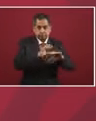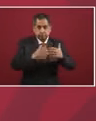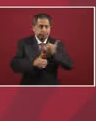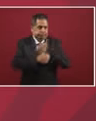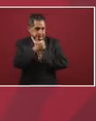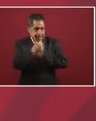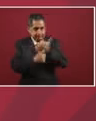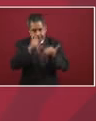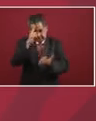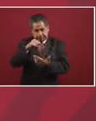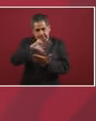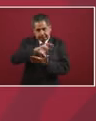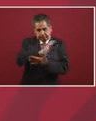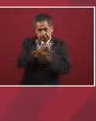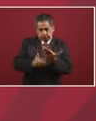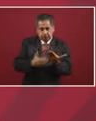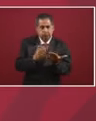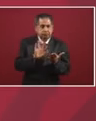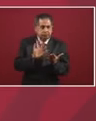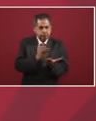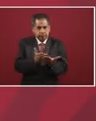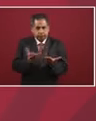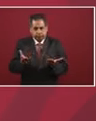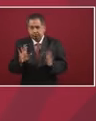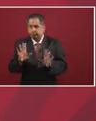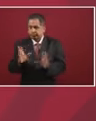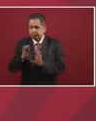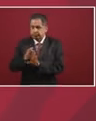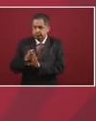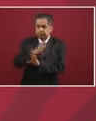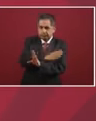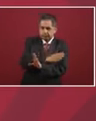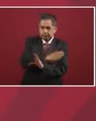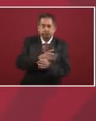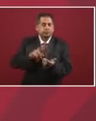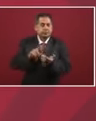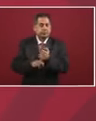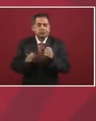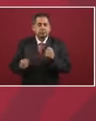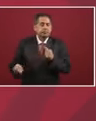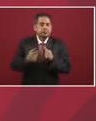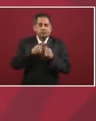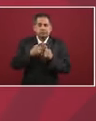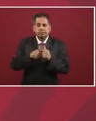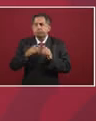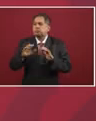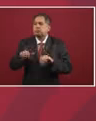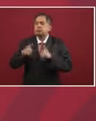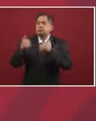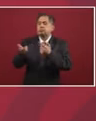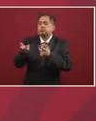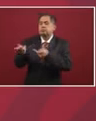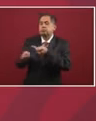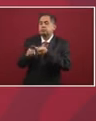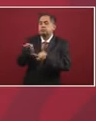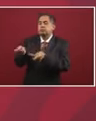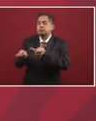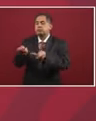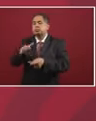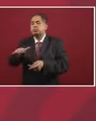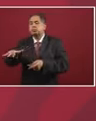la construcción de esta obra. Se va a llevar a cabo una consulta